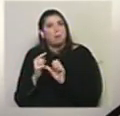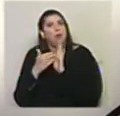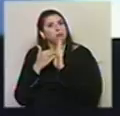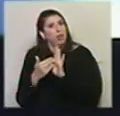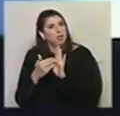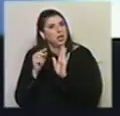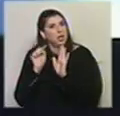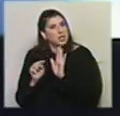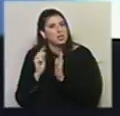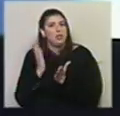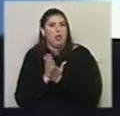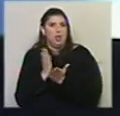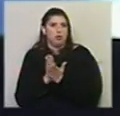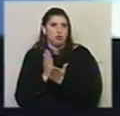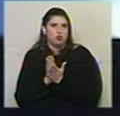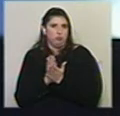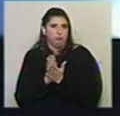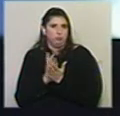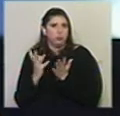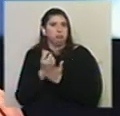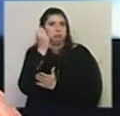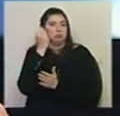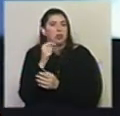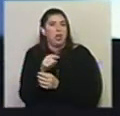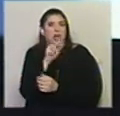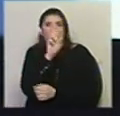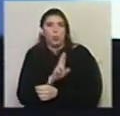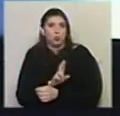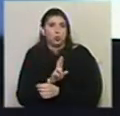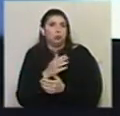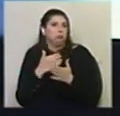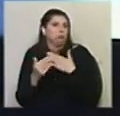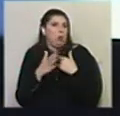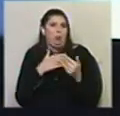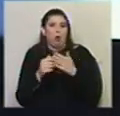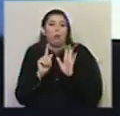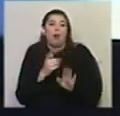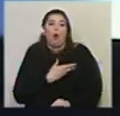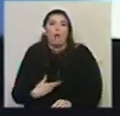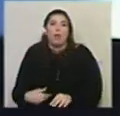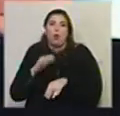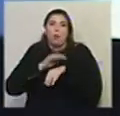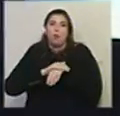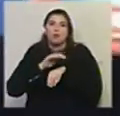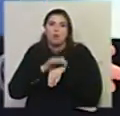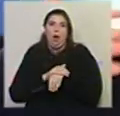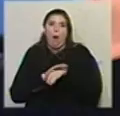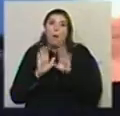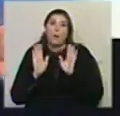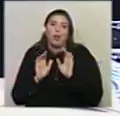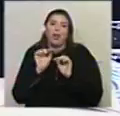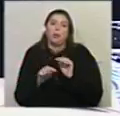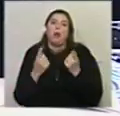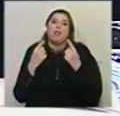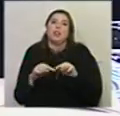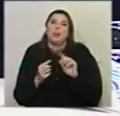grabar, obteniendo los recursos como haya que obtenerlos. Para eso es el gobierno. Esto da para debatirlo más,